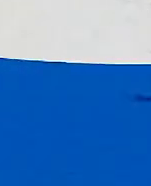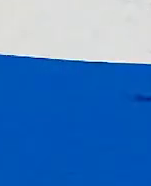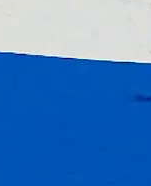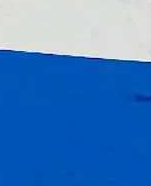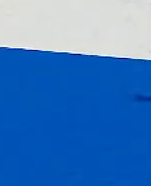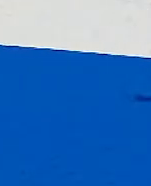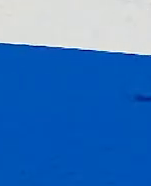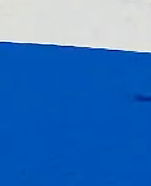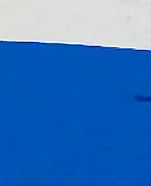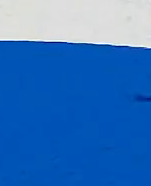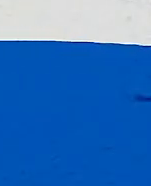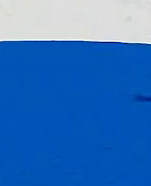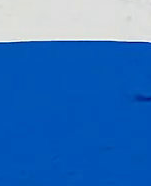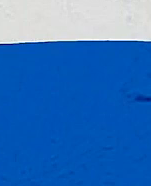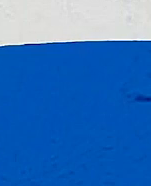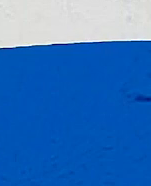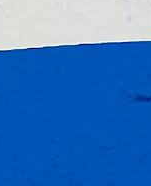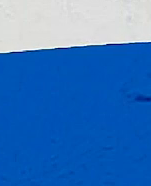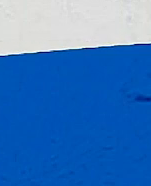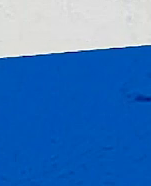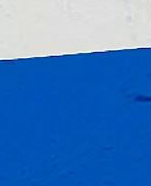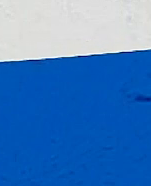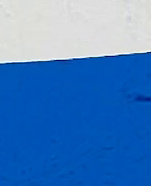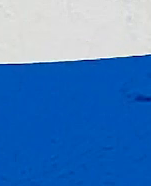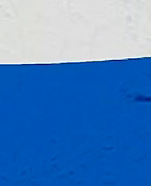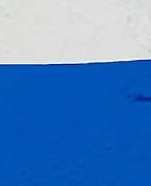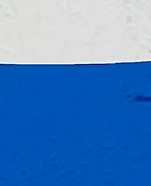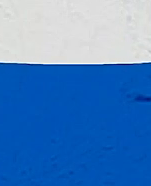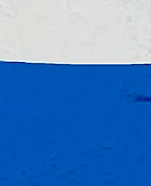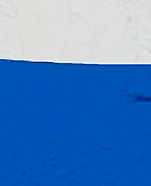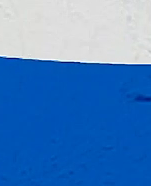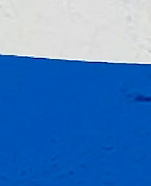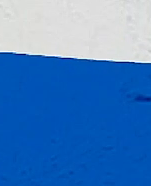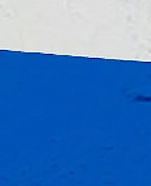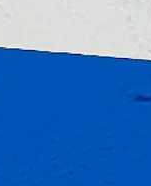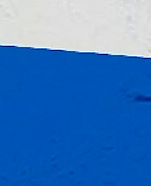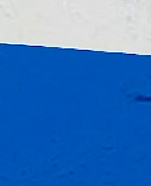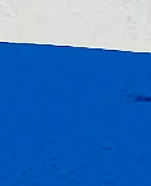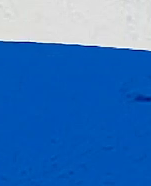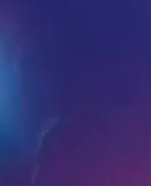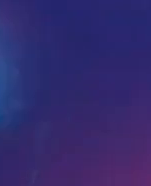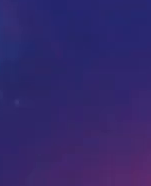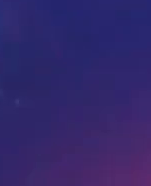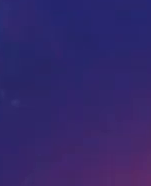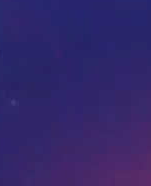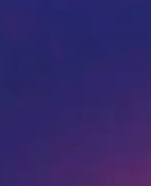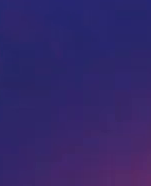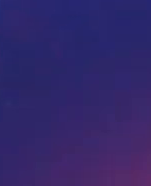Esto fue el sorteo Loto.